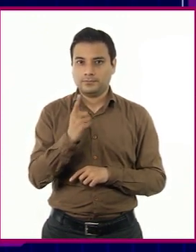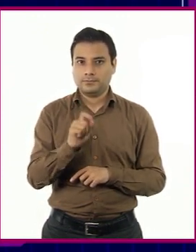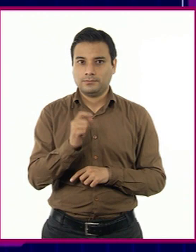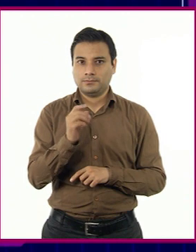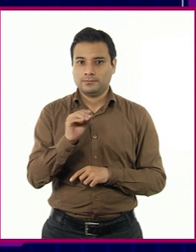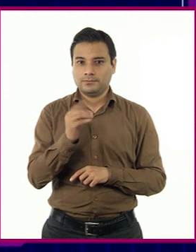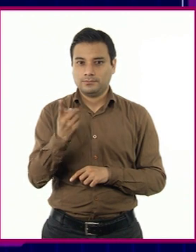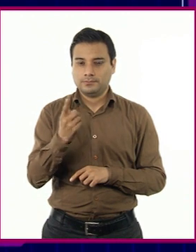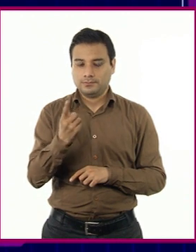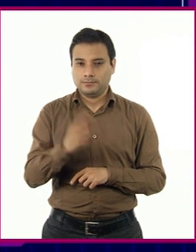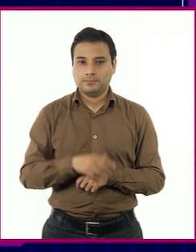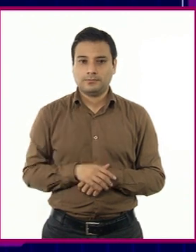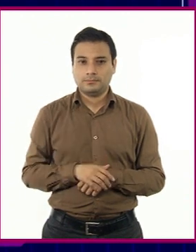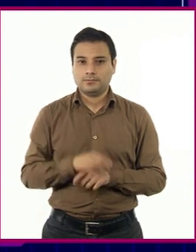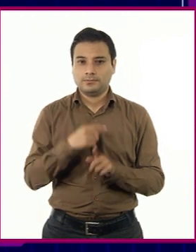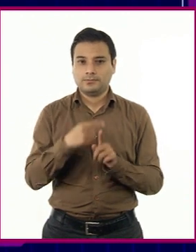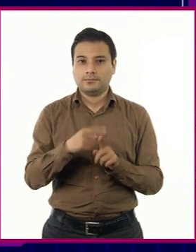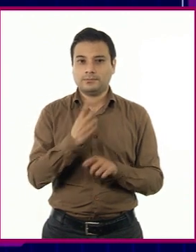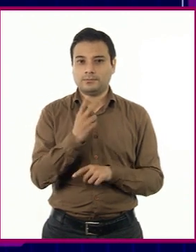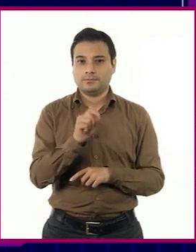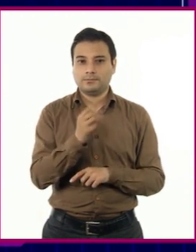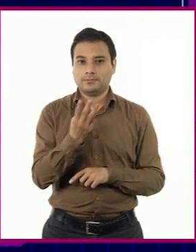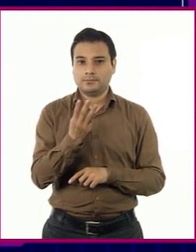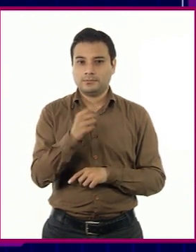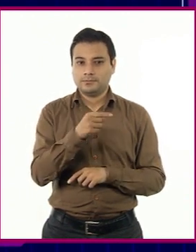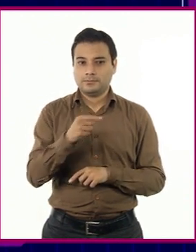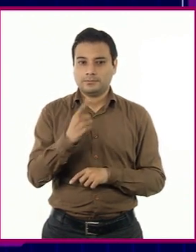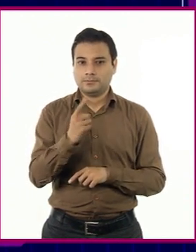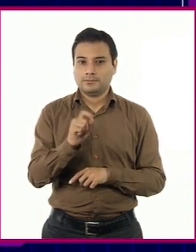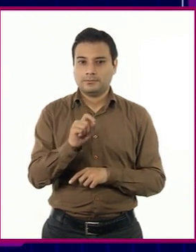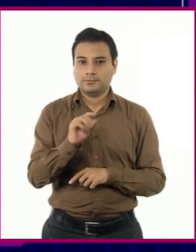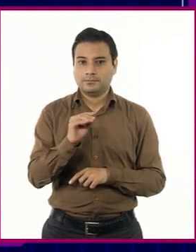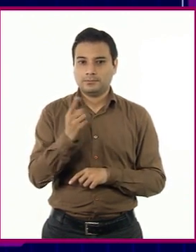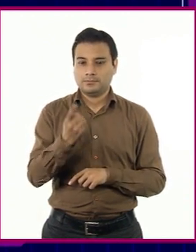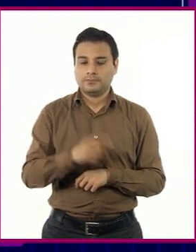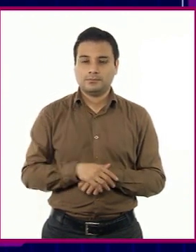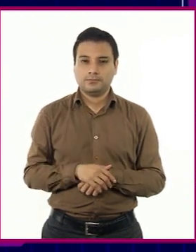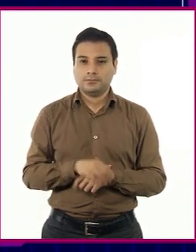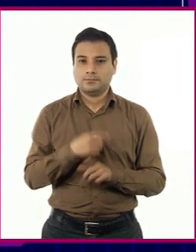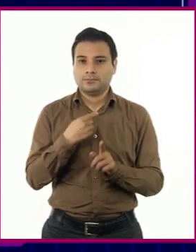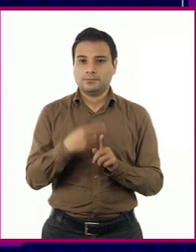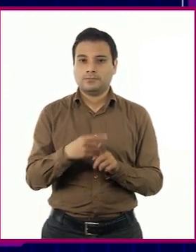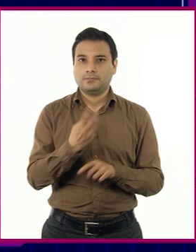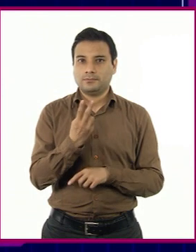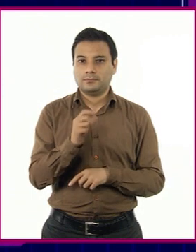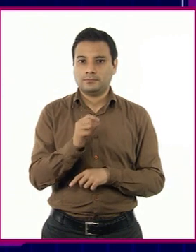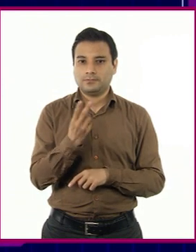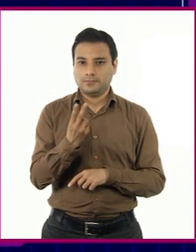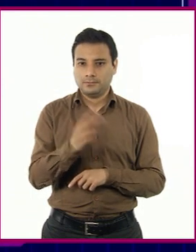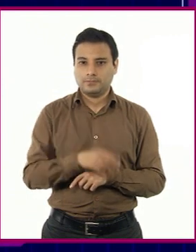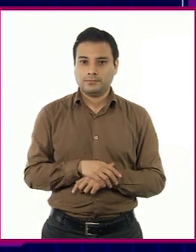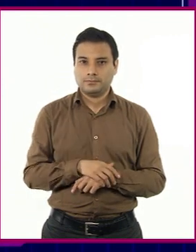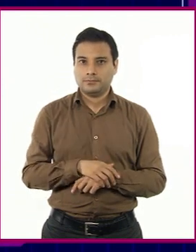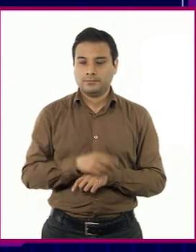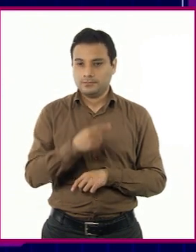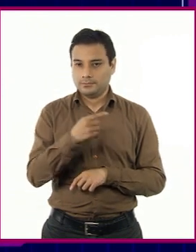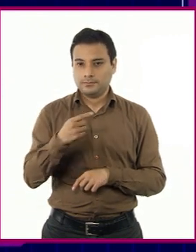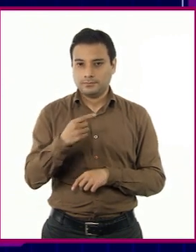absoluto de 2.3 menos 1.91 más el valor absoluto